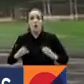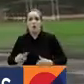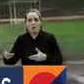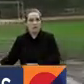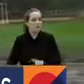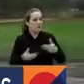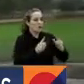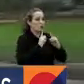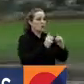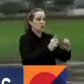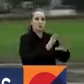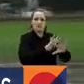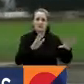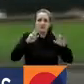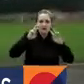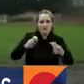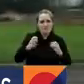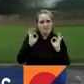funeraria local.